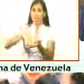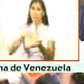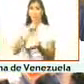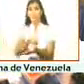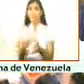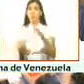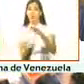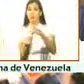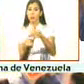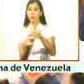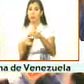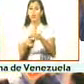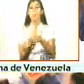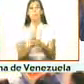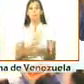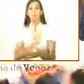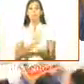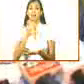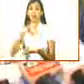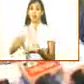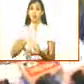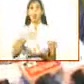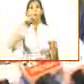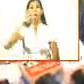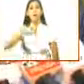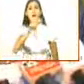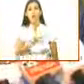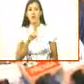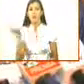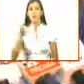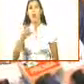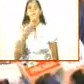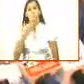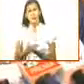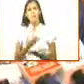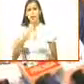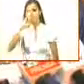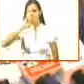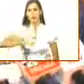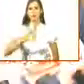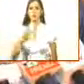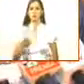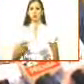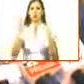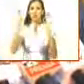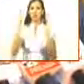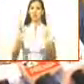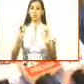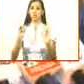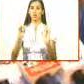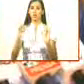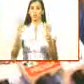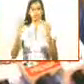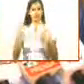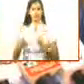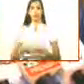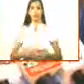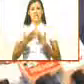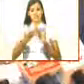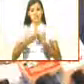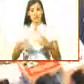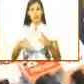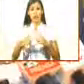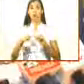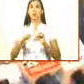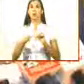a las instituciones del Estado. El pueblo venezolano pide respeto para la decisión soberana con la cual, a través de estos